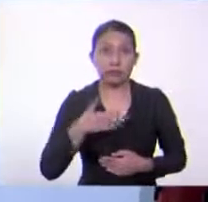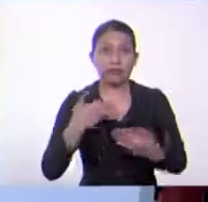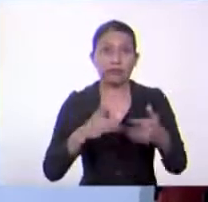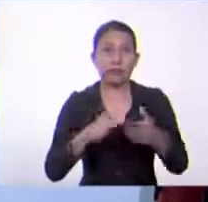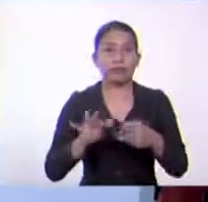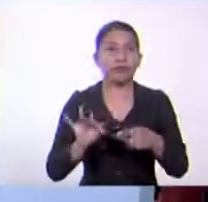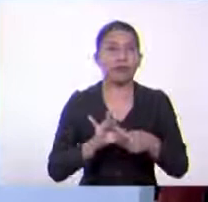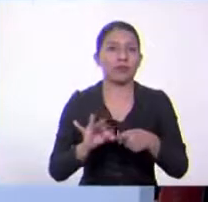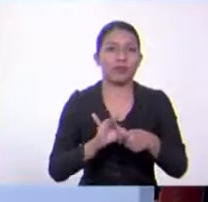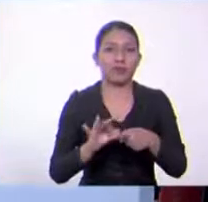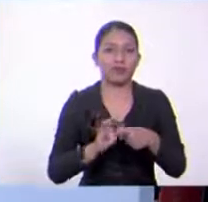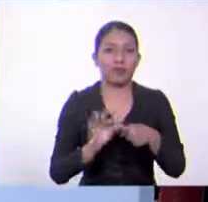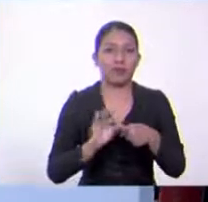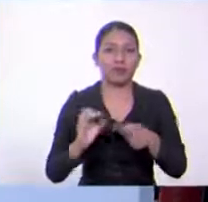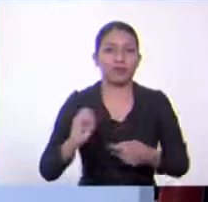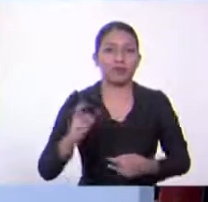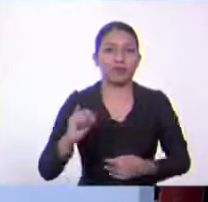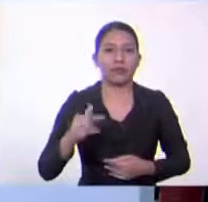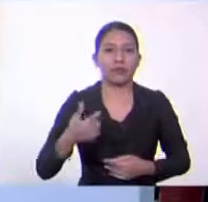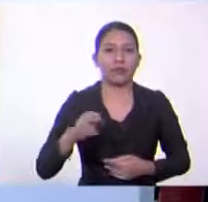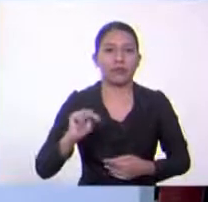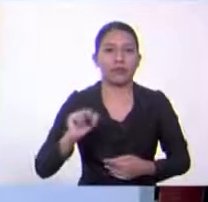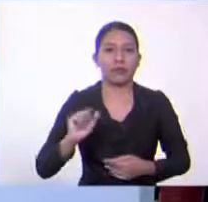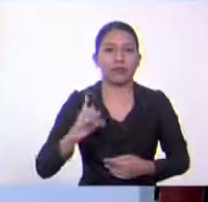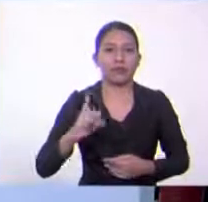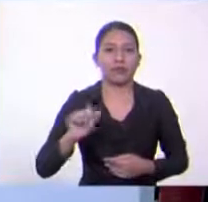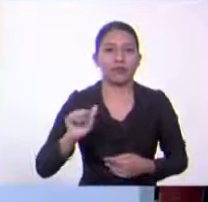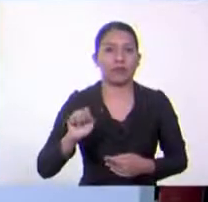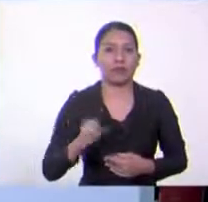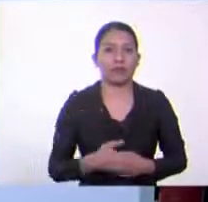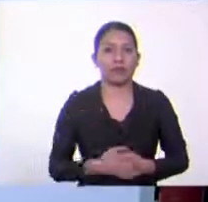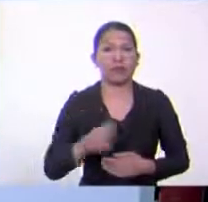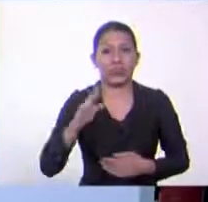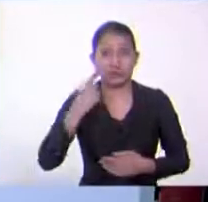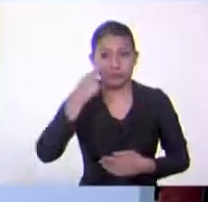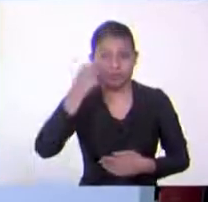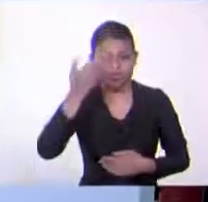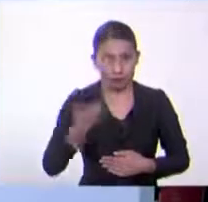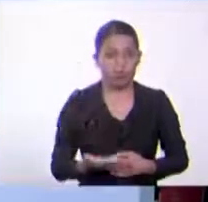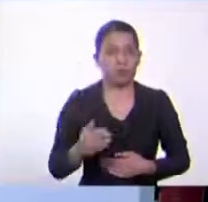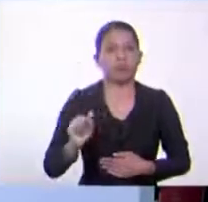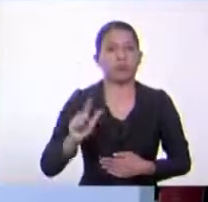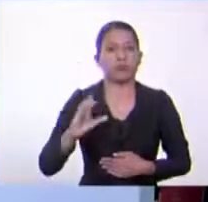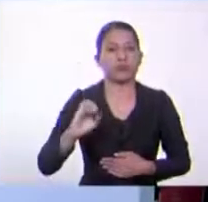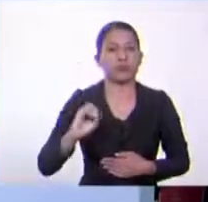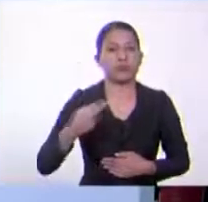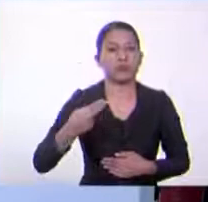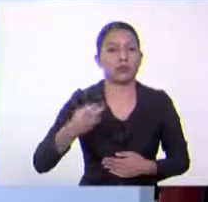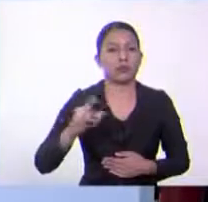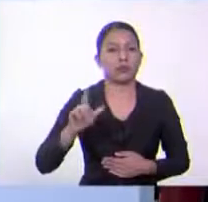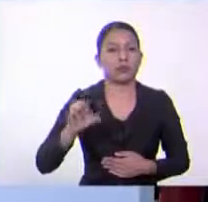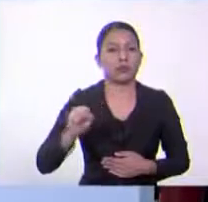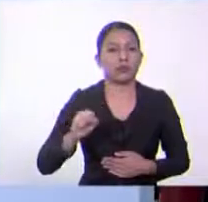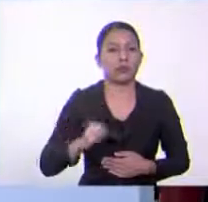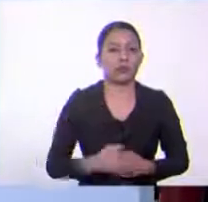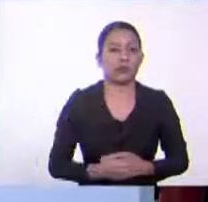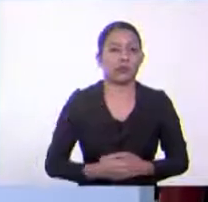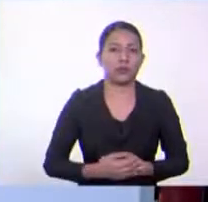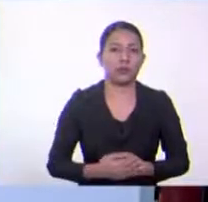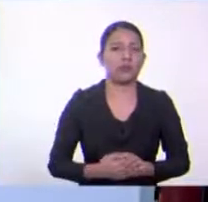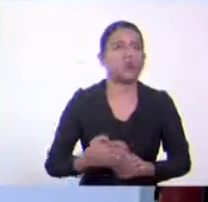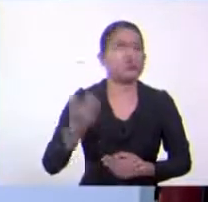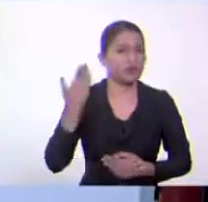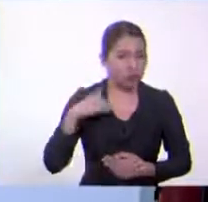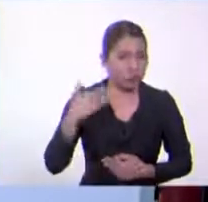por eso se llaman funciones oxigenadas. Dentro de estos tenemos a los alcoholes. La